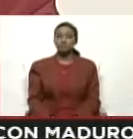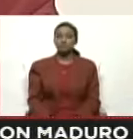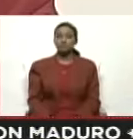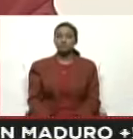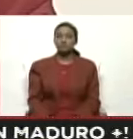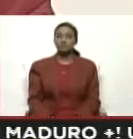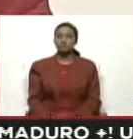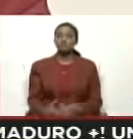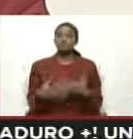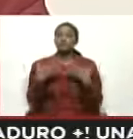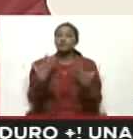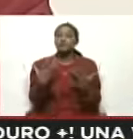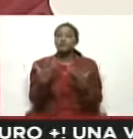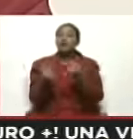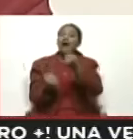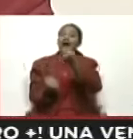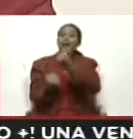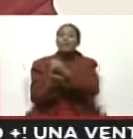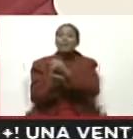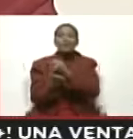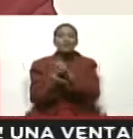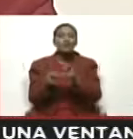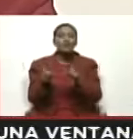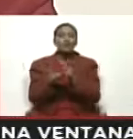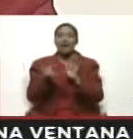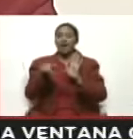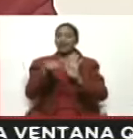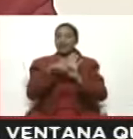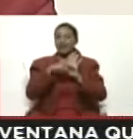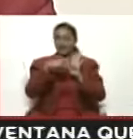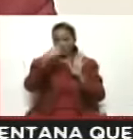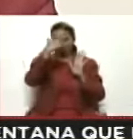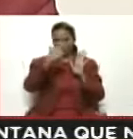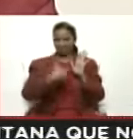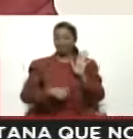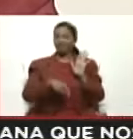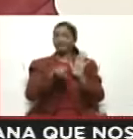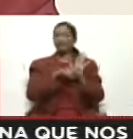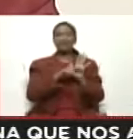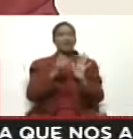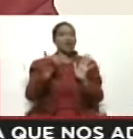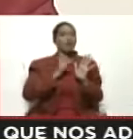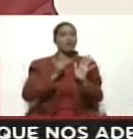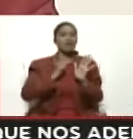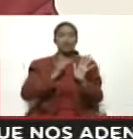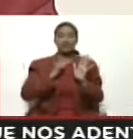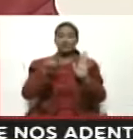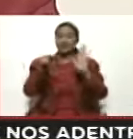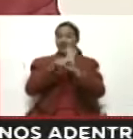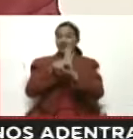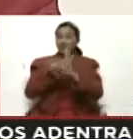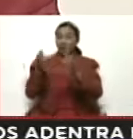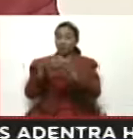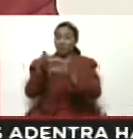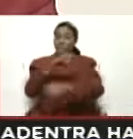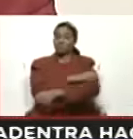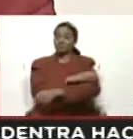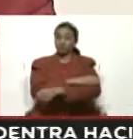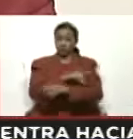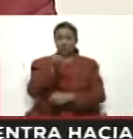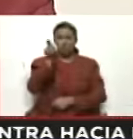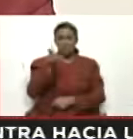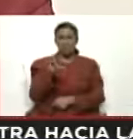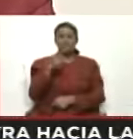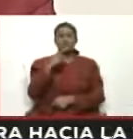Son apoyos que rayan a cualquiera. Pero bueno, esa es la oposición que nosotros tenemos. Que Enrique Márquez salga diciendo eso